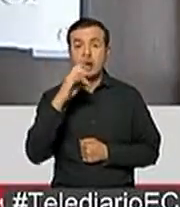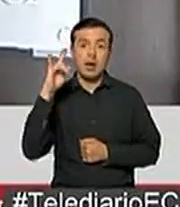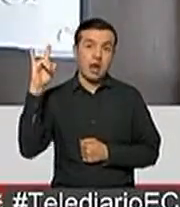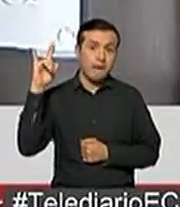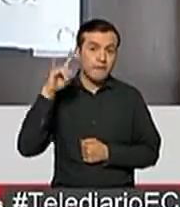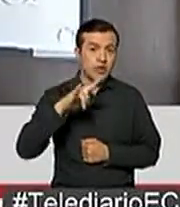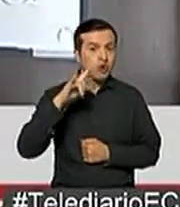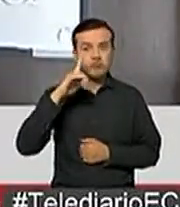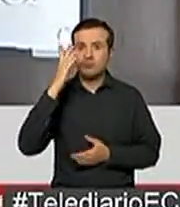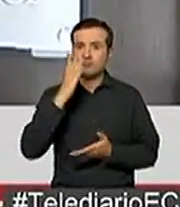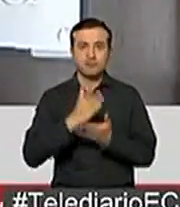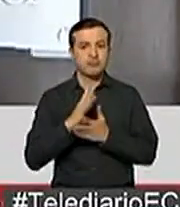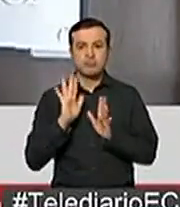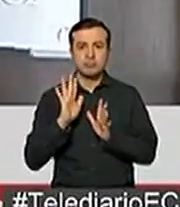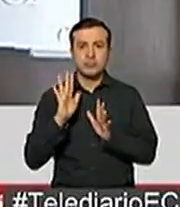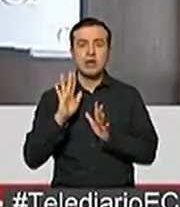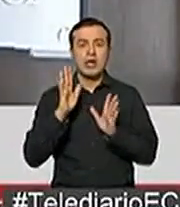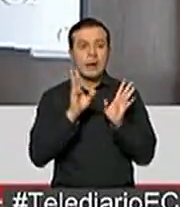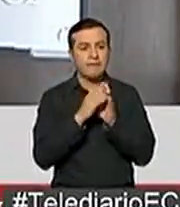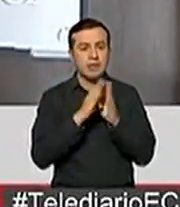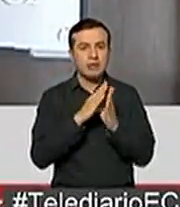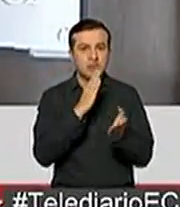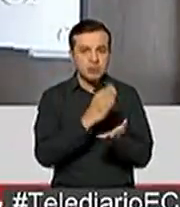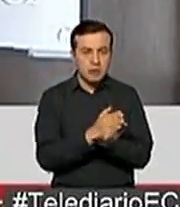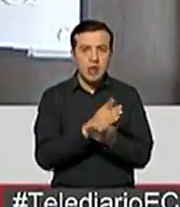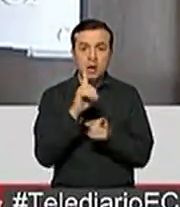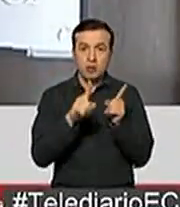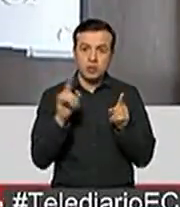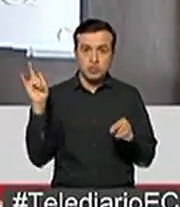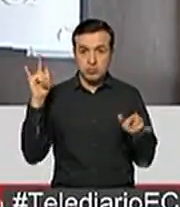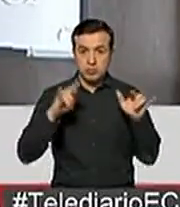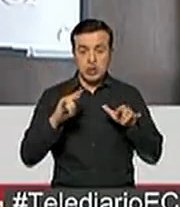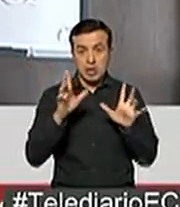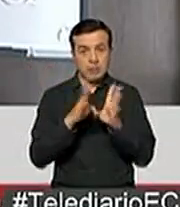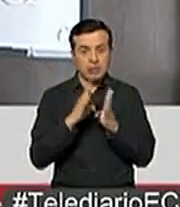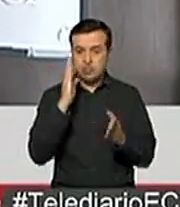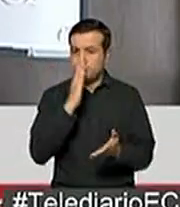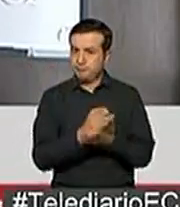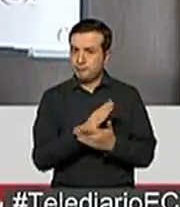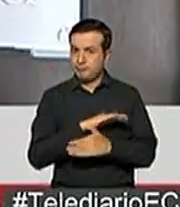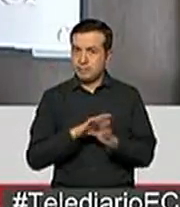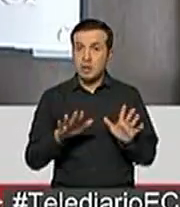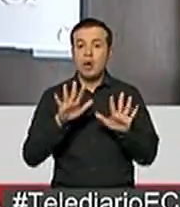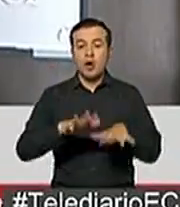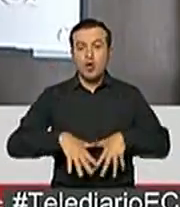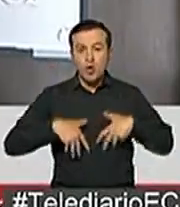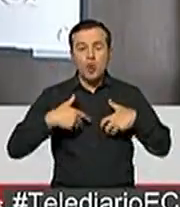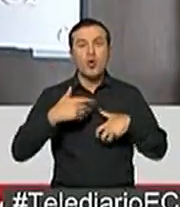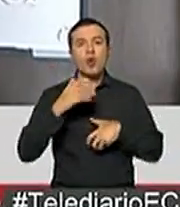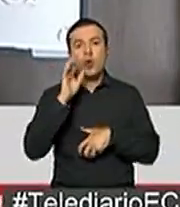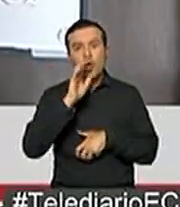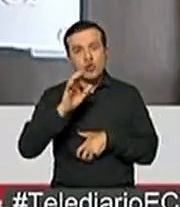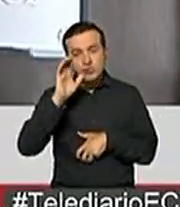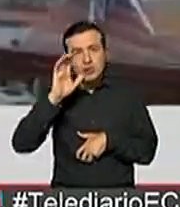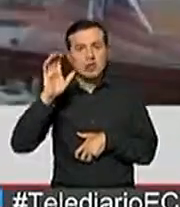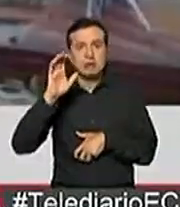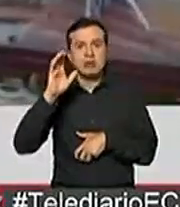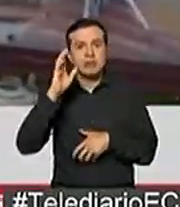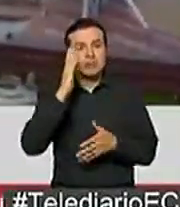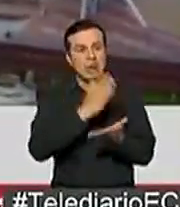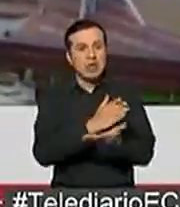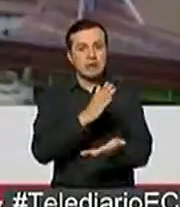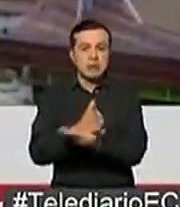cancelaciones de eventos y vuelos charter a los que venían para un evento para conciertos ya siguen cancelando